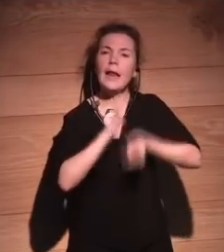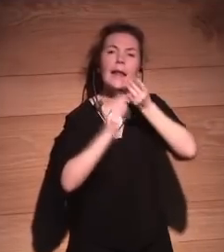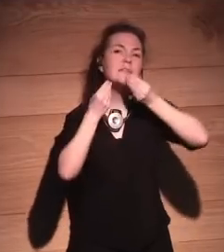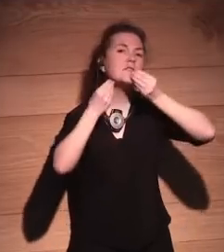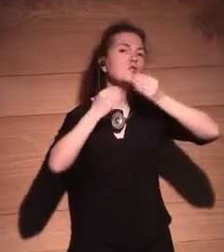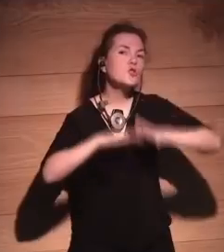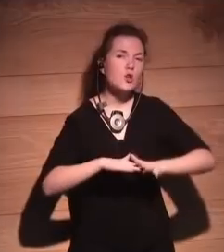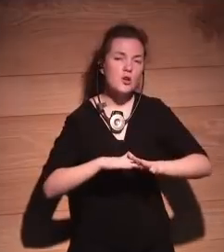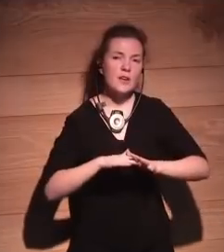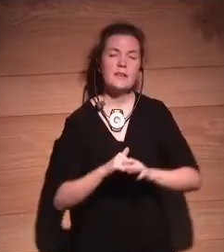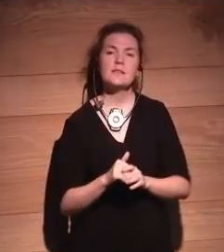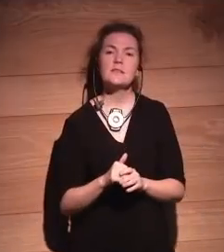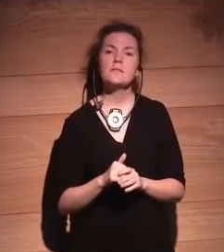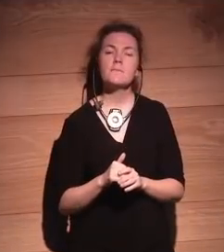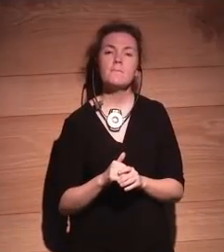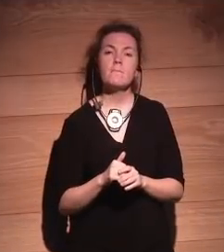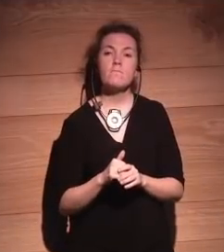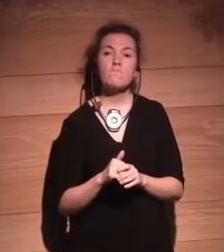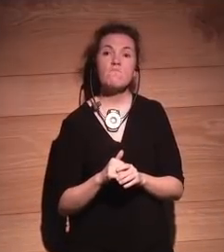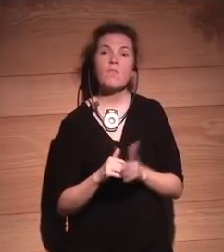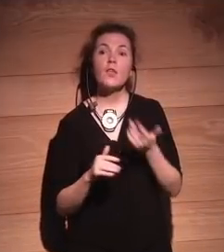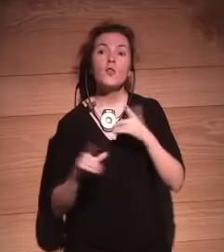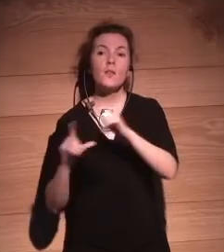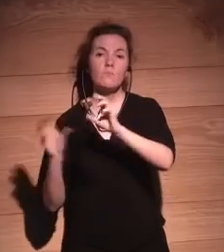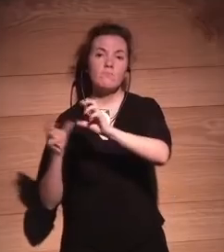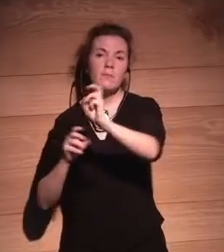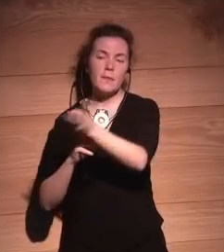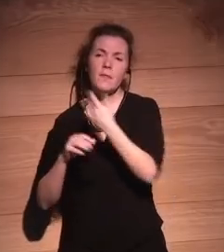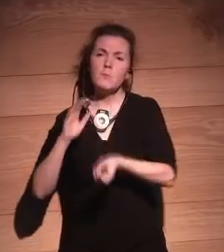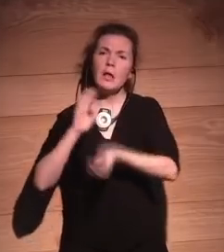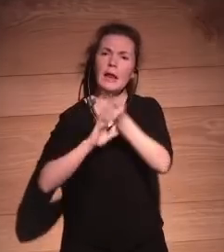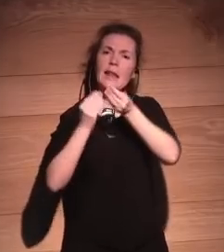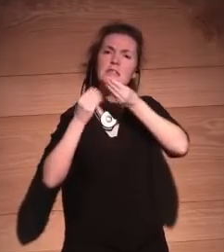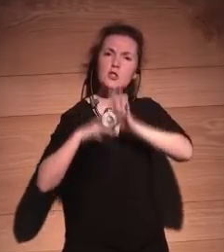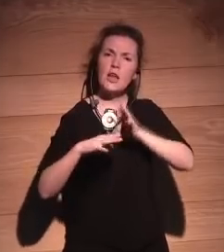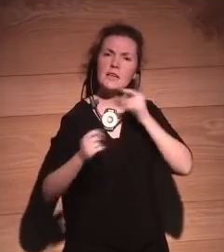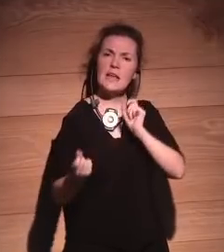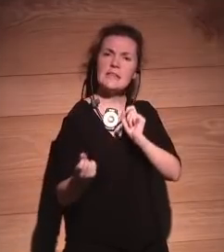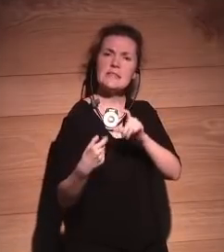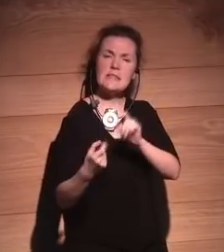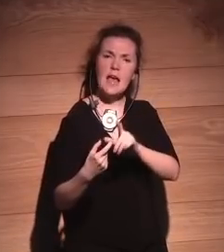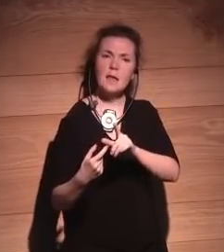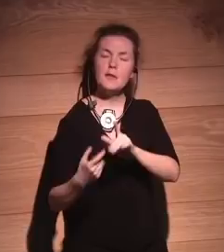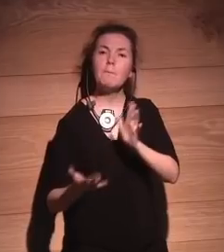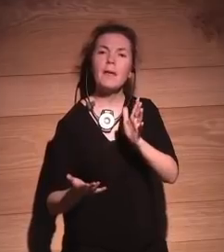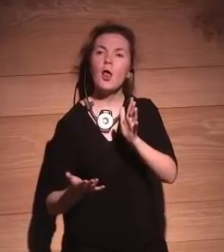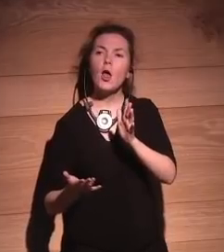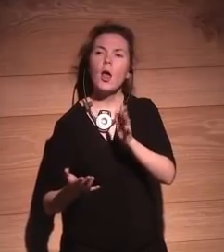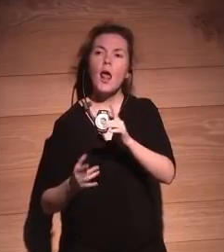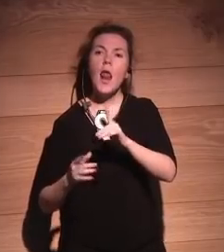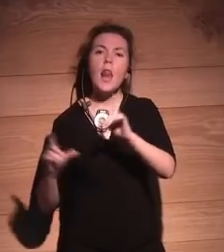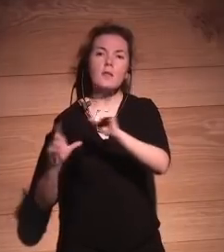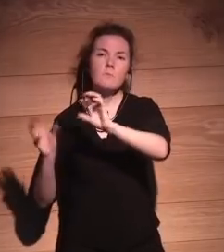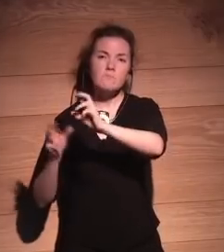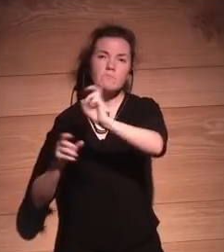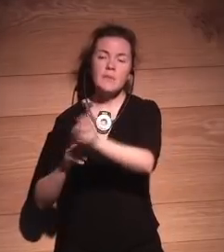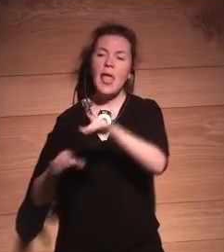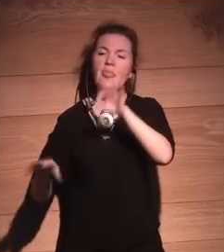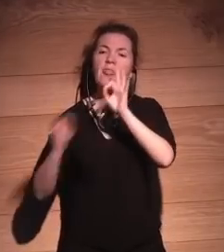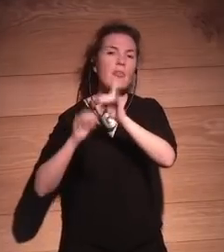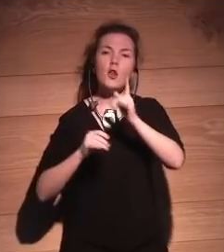en Snapchat. Y los medios decían, sí, vamos a crear stories en Snapchat. Pero los medios no eran los que decidían, lo decidía